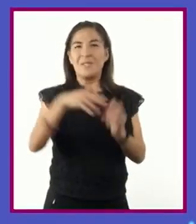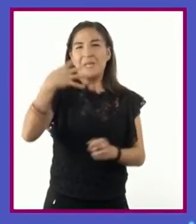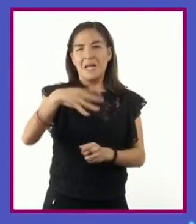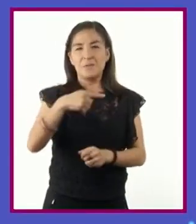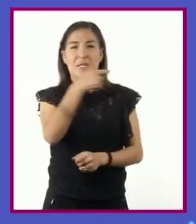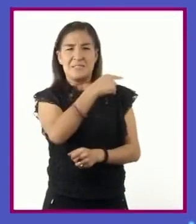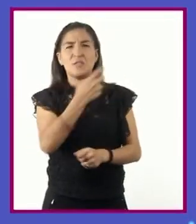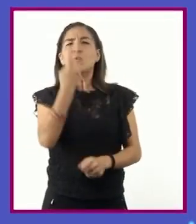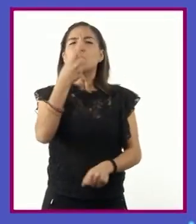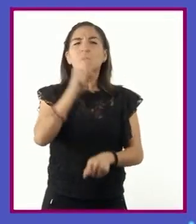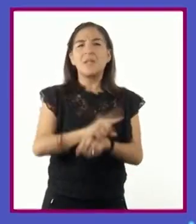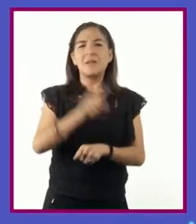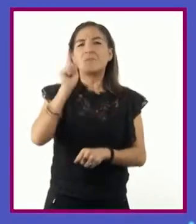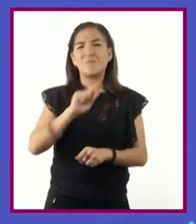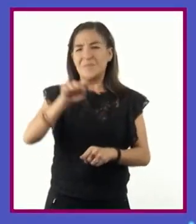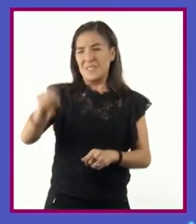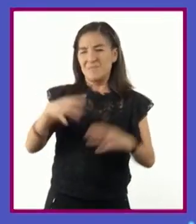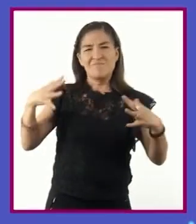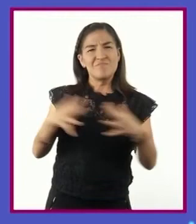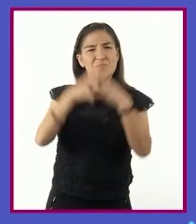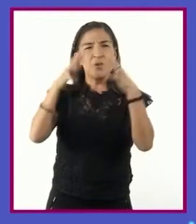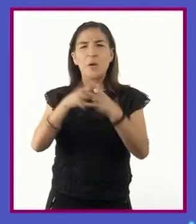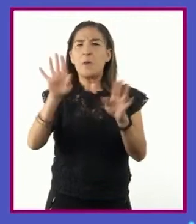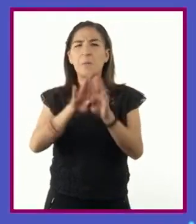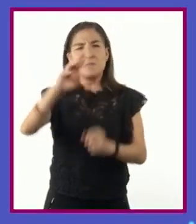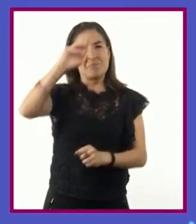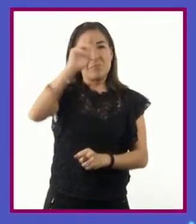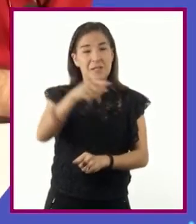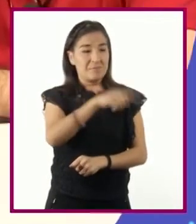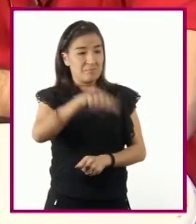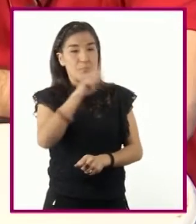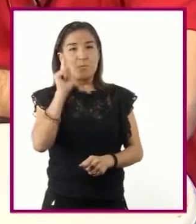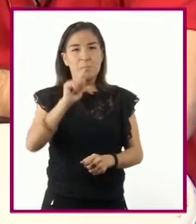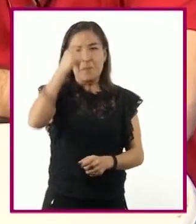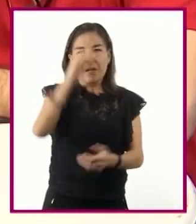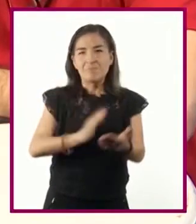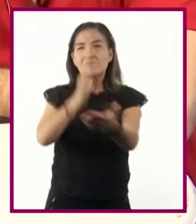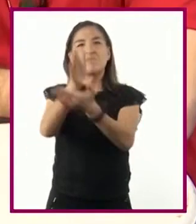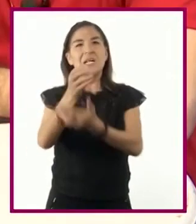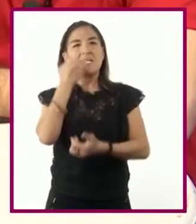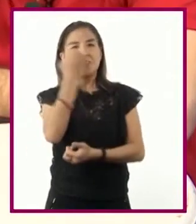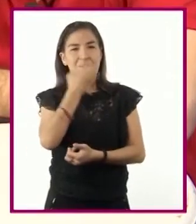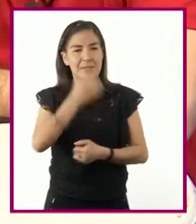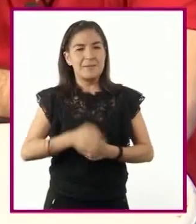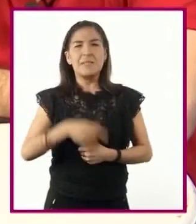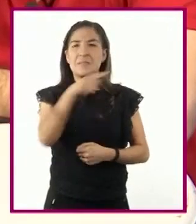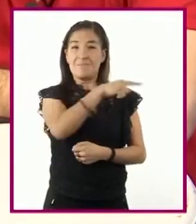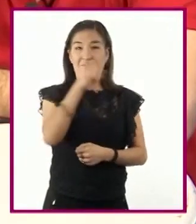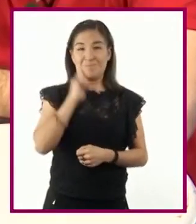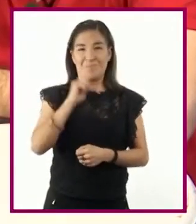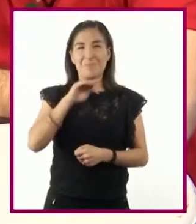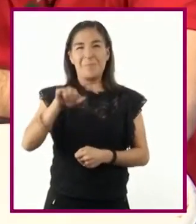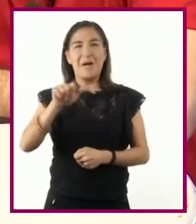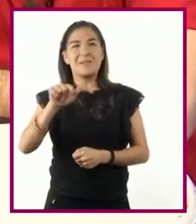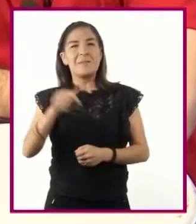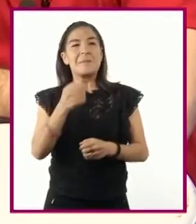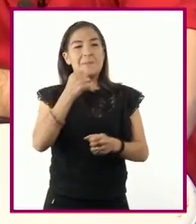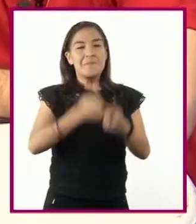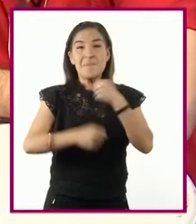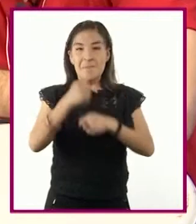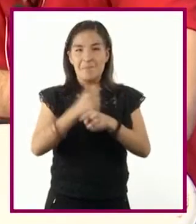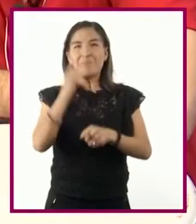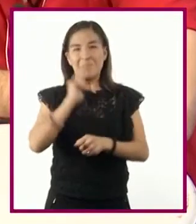día, ultraconservadores prohibieron que las niñas pudieran asistir a la escuela. Ella tenía 10 años y ante